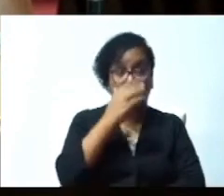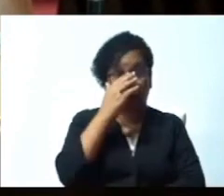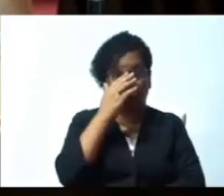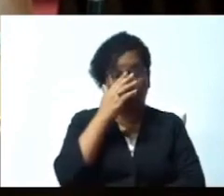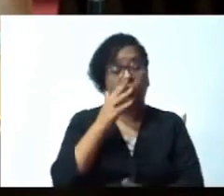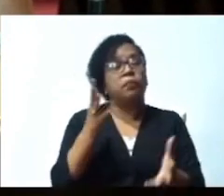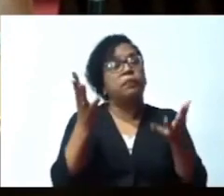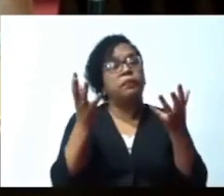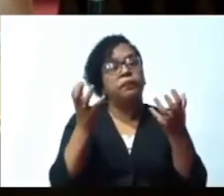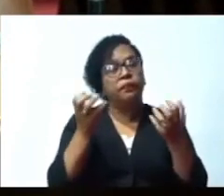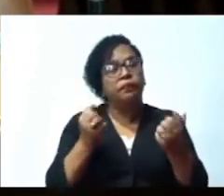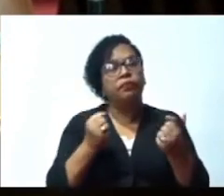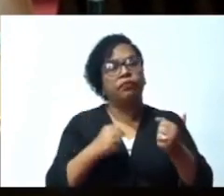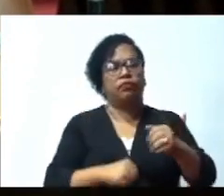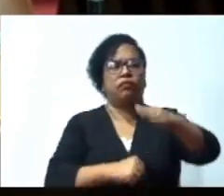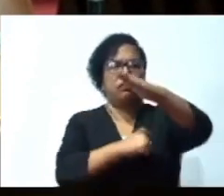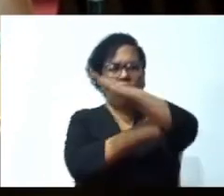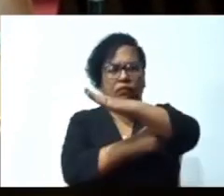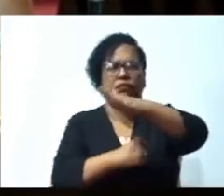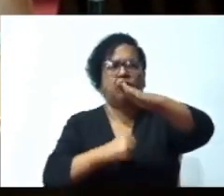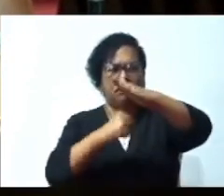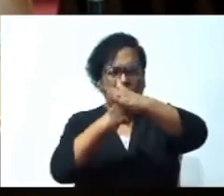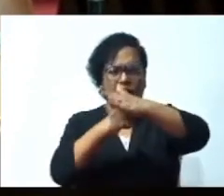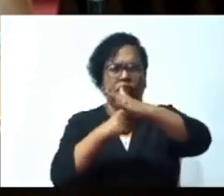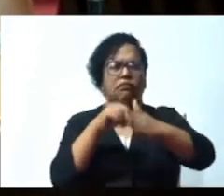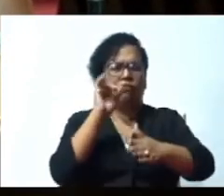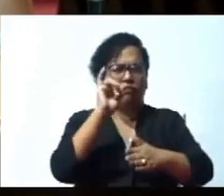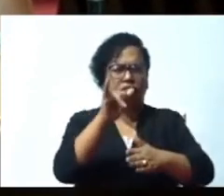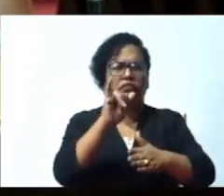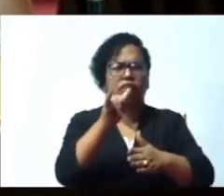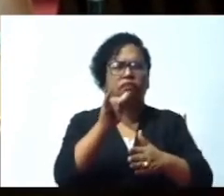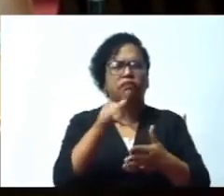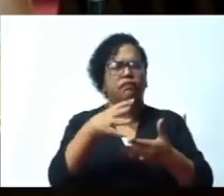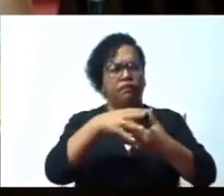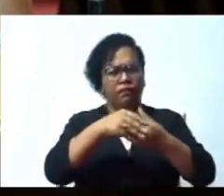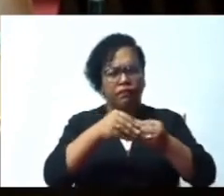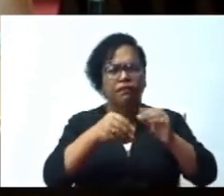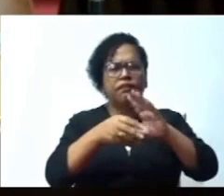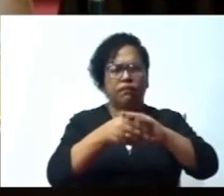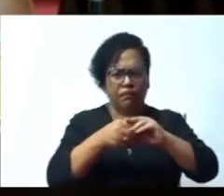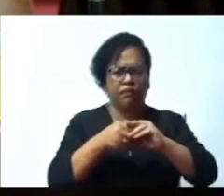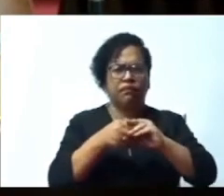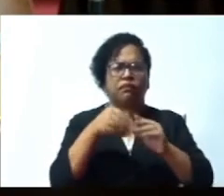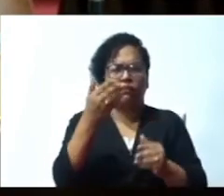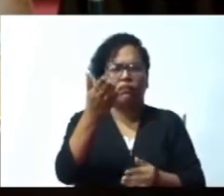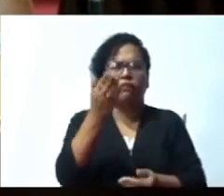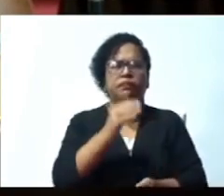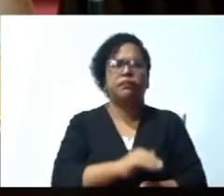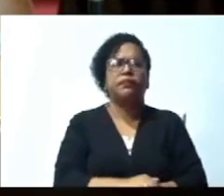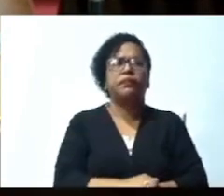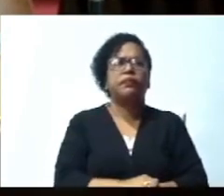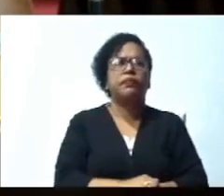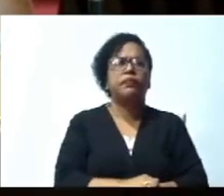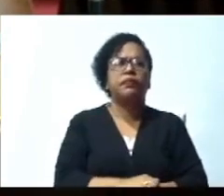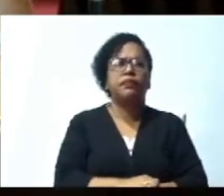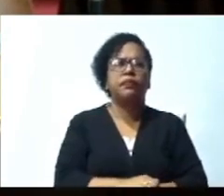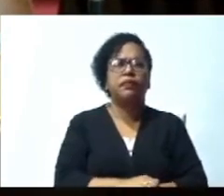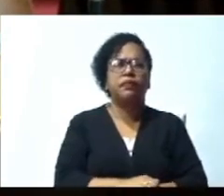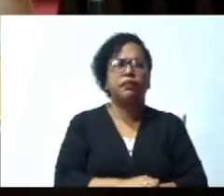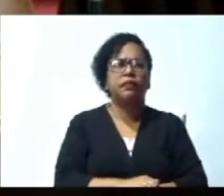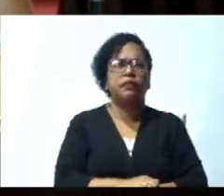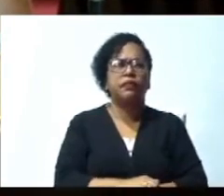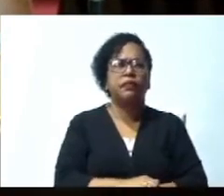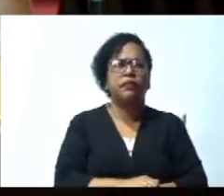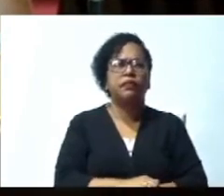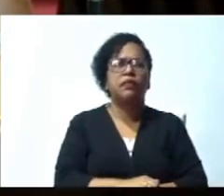fortalecer los planteamientos que ha hecho el diputado Alexis Jiménez Ojalá que los diputados que están en el departamento